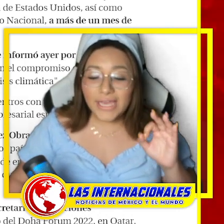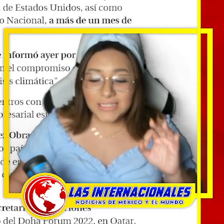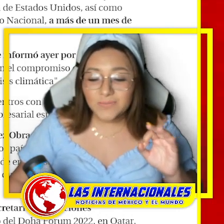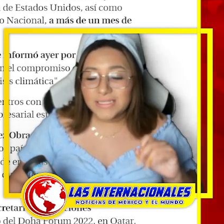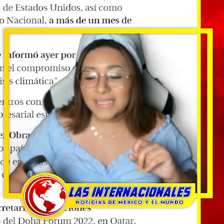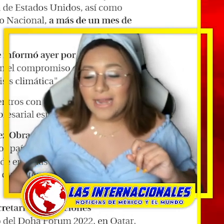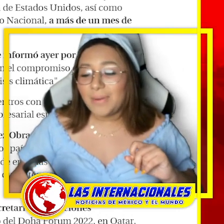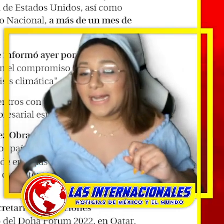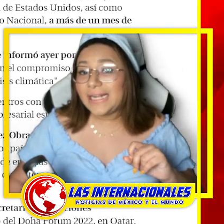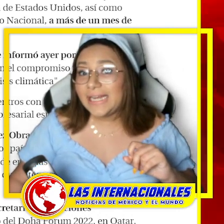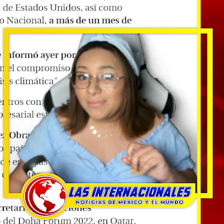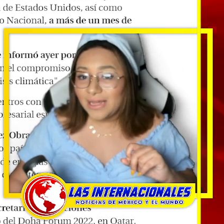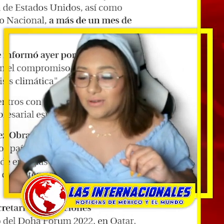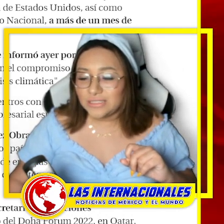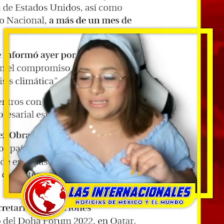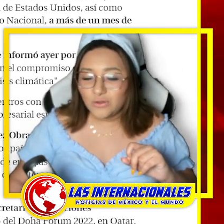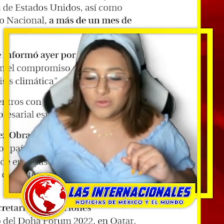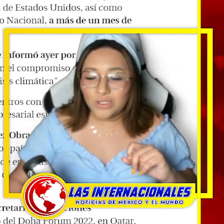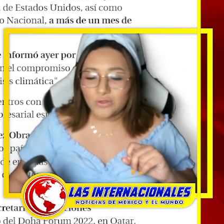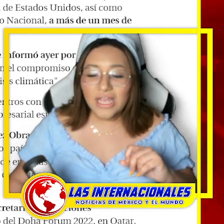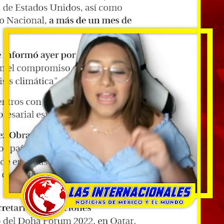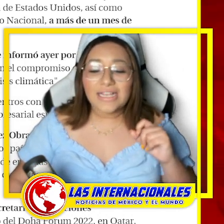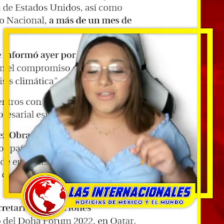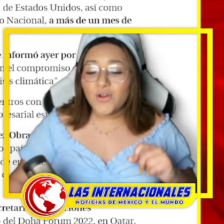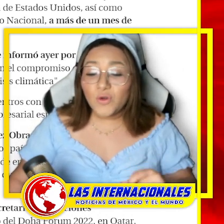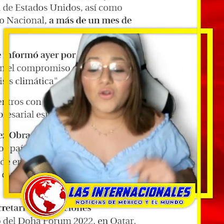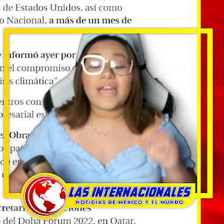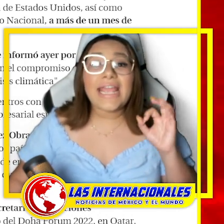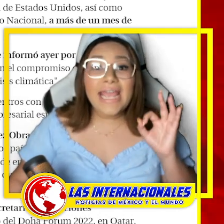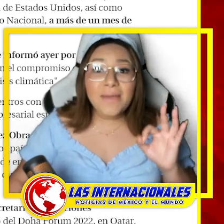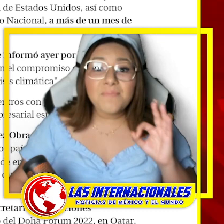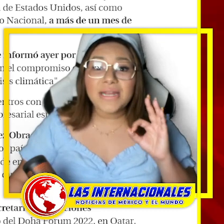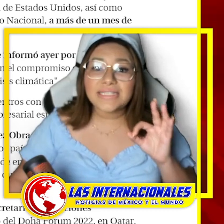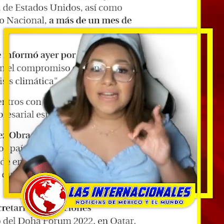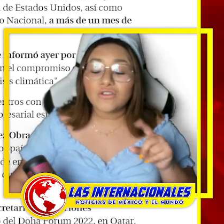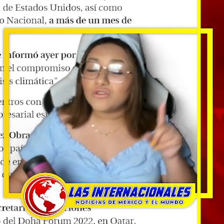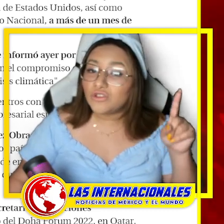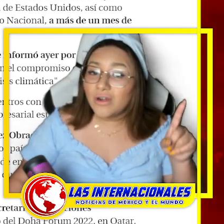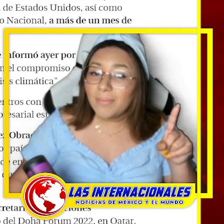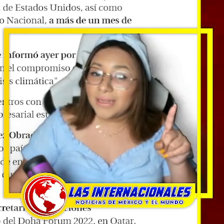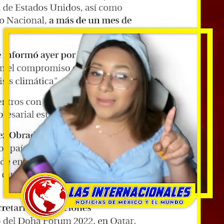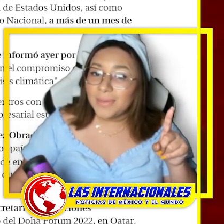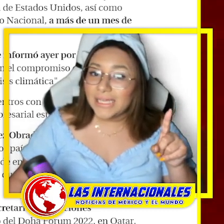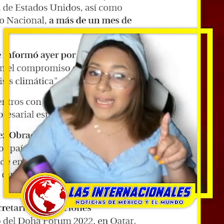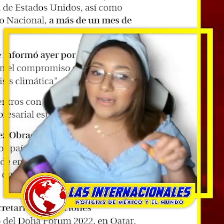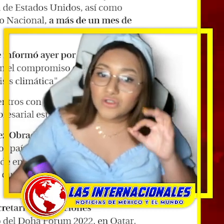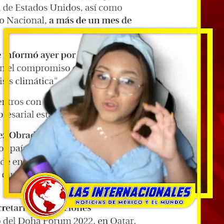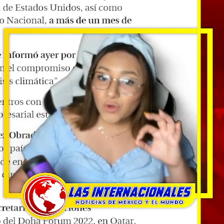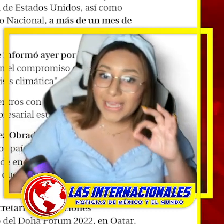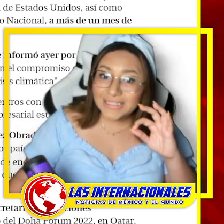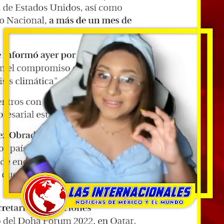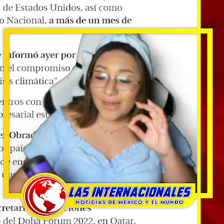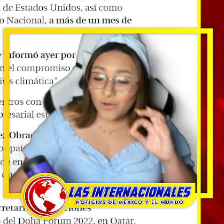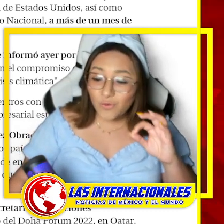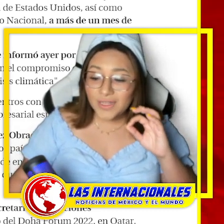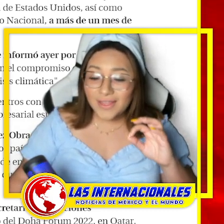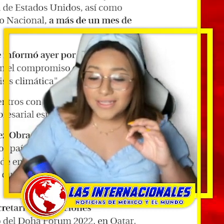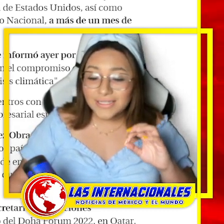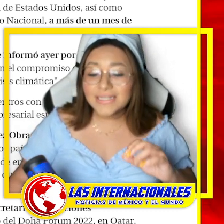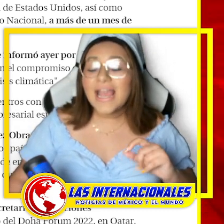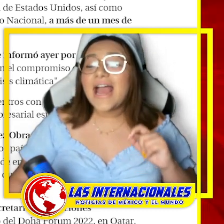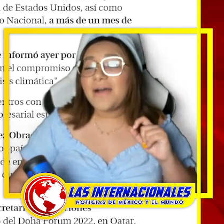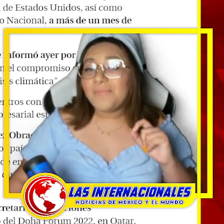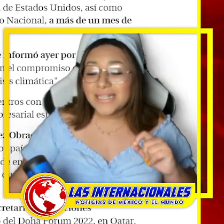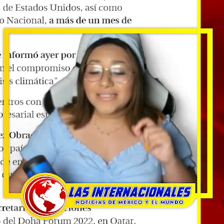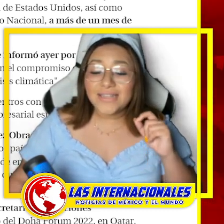enviado especial para el clima de los Estados Unidos, así como con empresarios no solamente mexicanos, sino